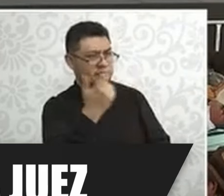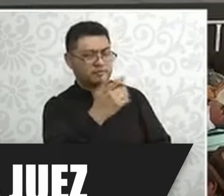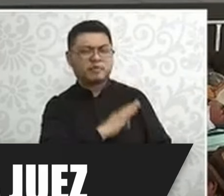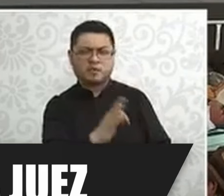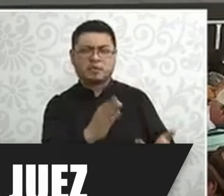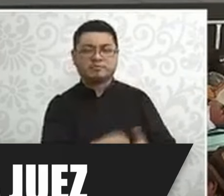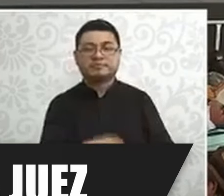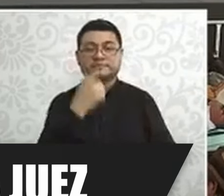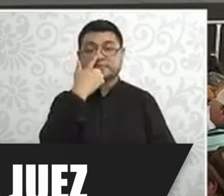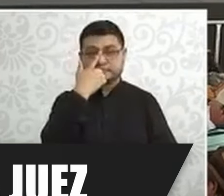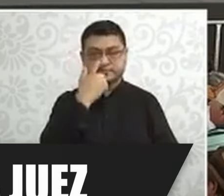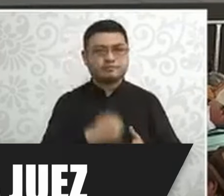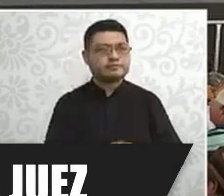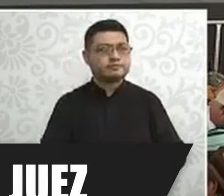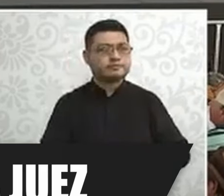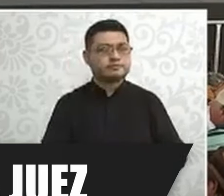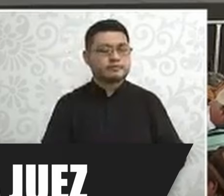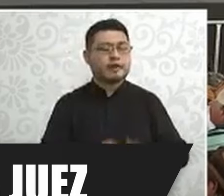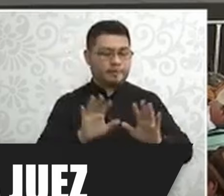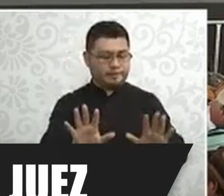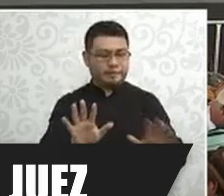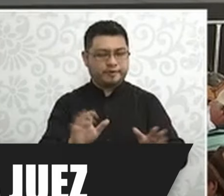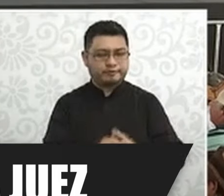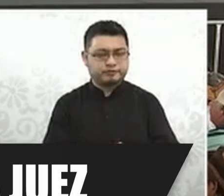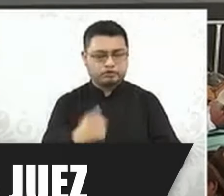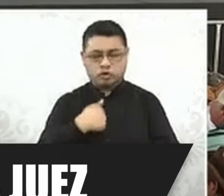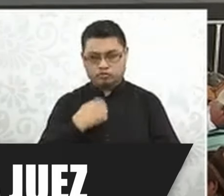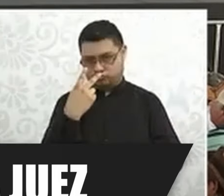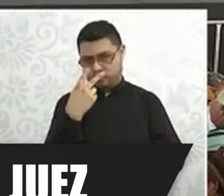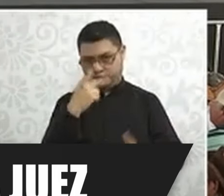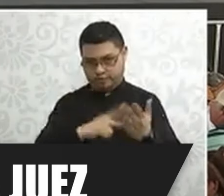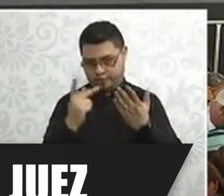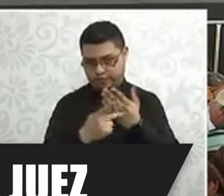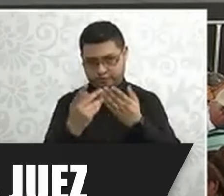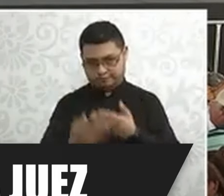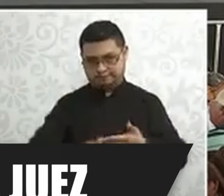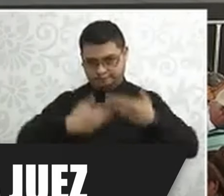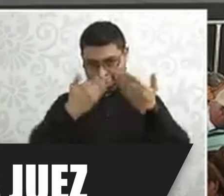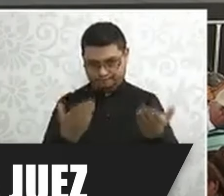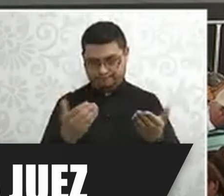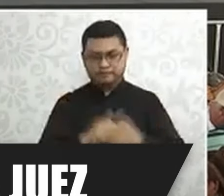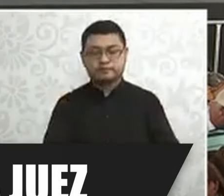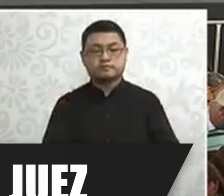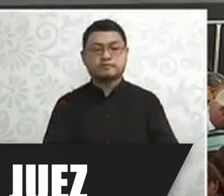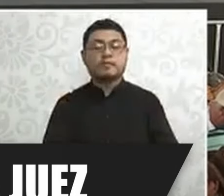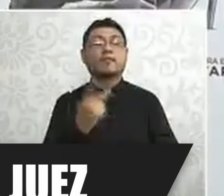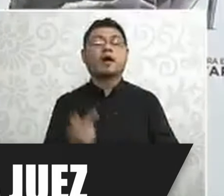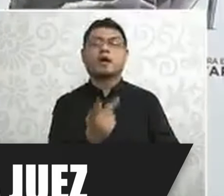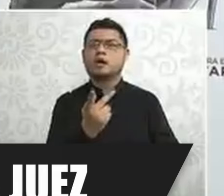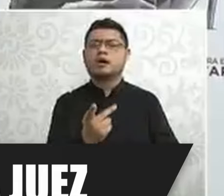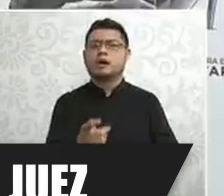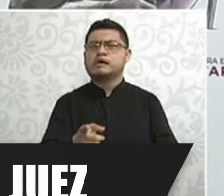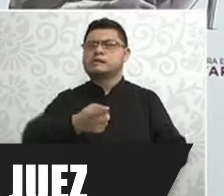¿Quién cree? Voy a hacer dos propuestas. La primera, ¿quién cree que a